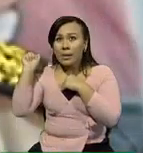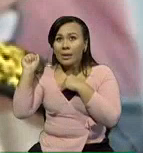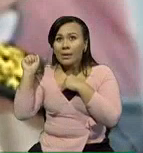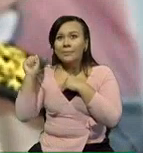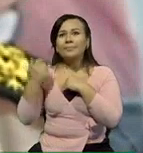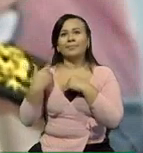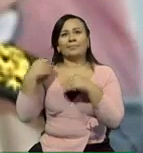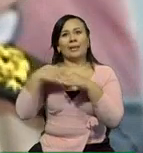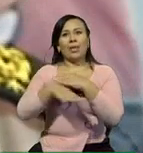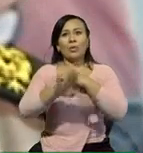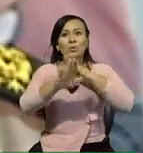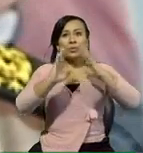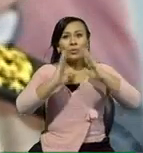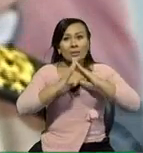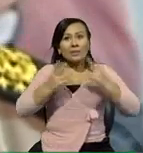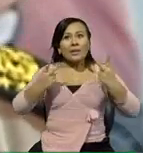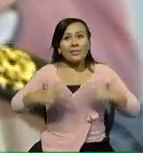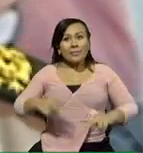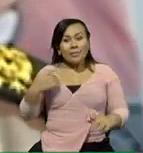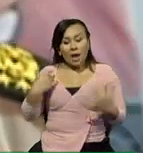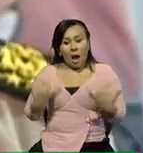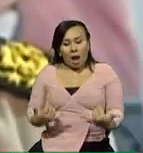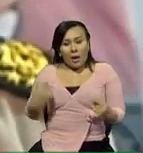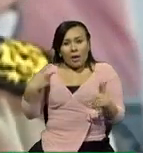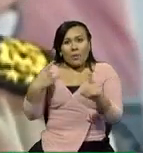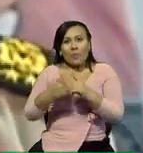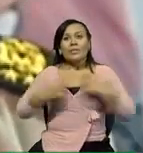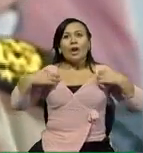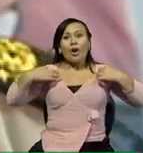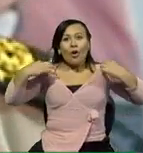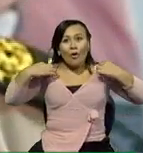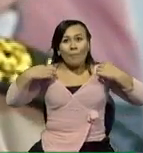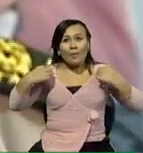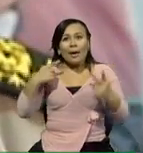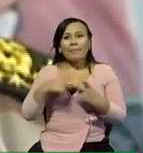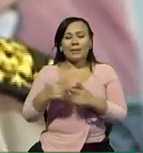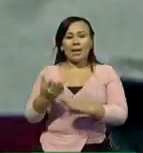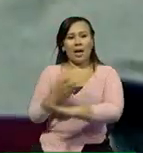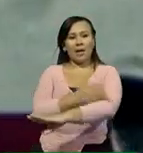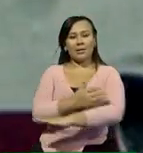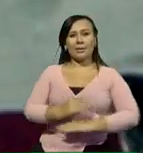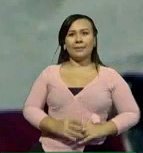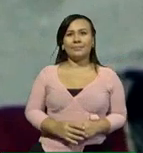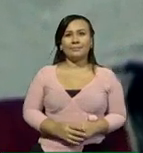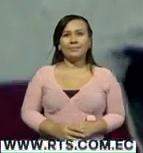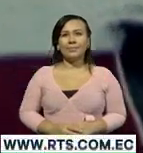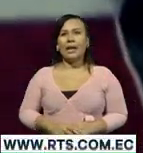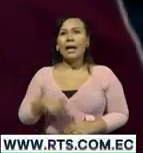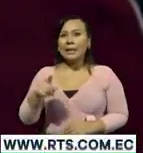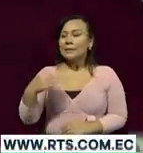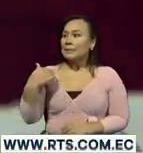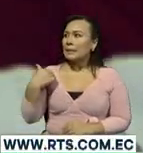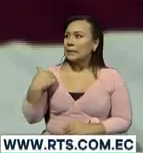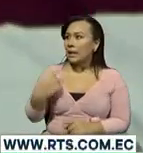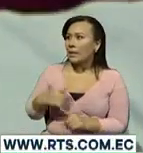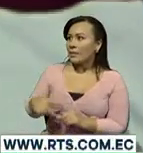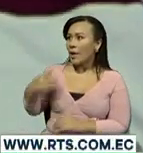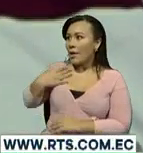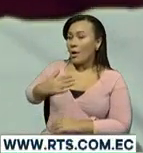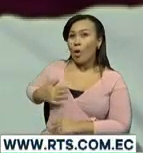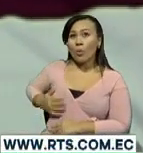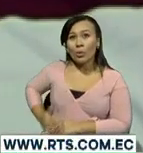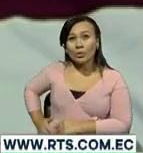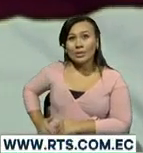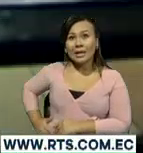su domicilio también se encontró las vestimentas con las que portaba o estaba vestido,